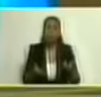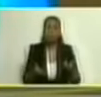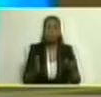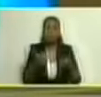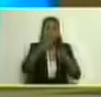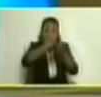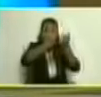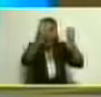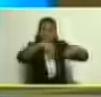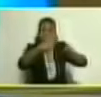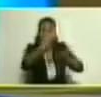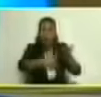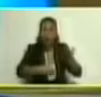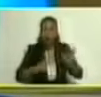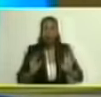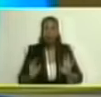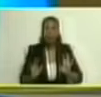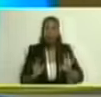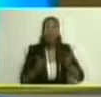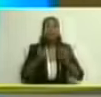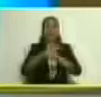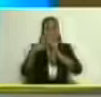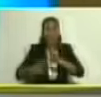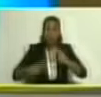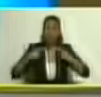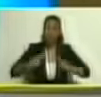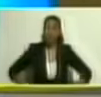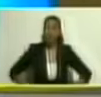precedidos de un acuerdo de armisticio para entonces